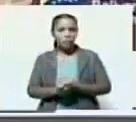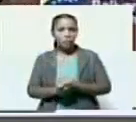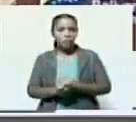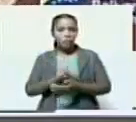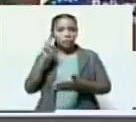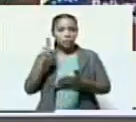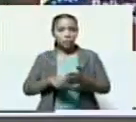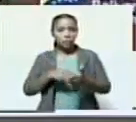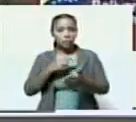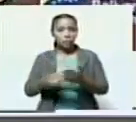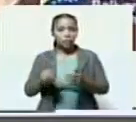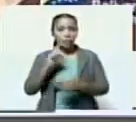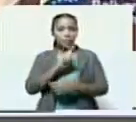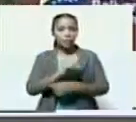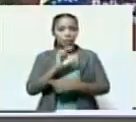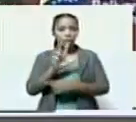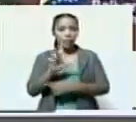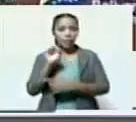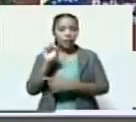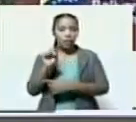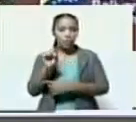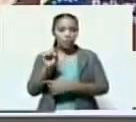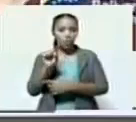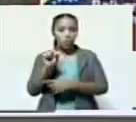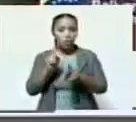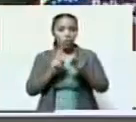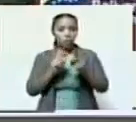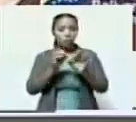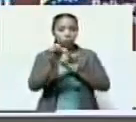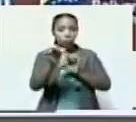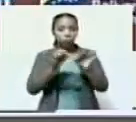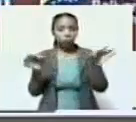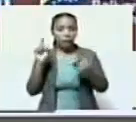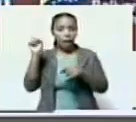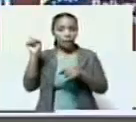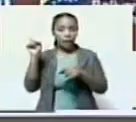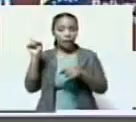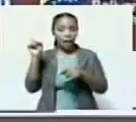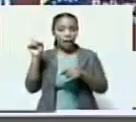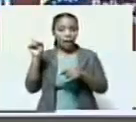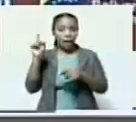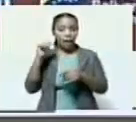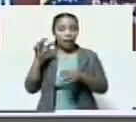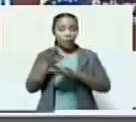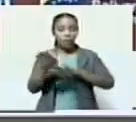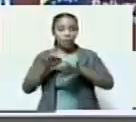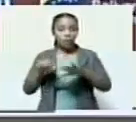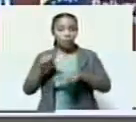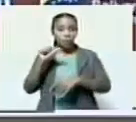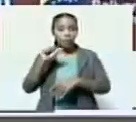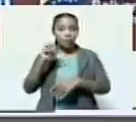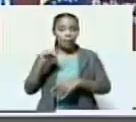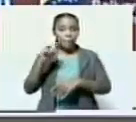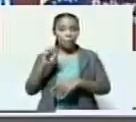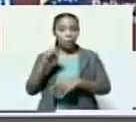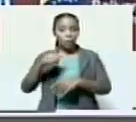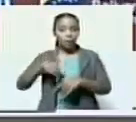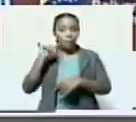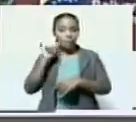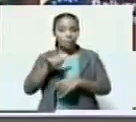erradicar 131 hectáreas de cultivos ilícitos allá en la Sierra de Perijá, en el municipio de Semprún, esta misma